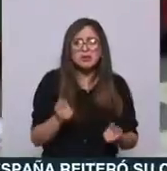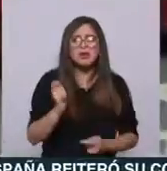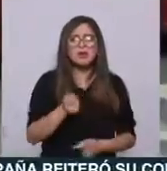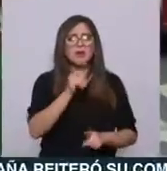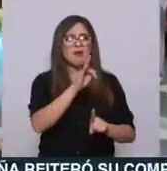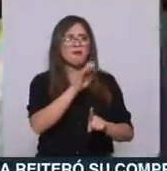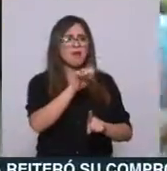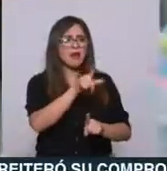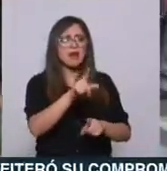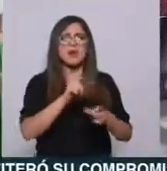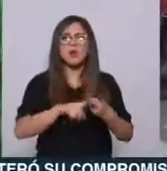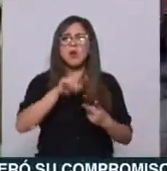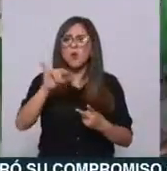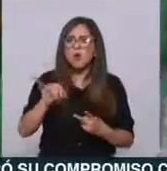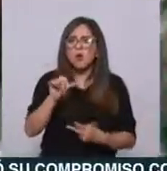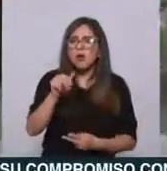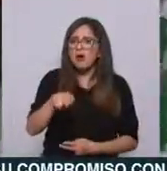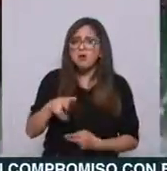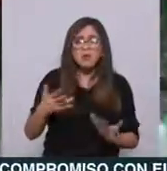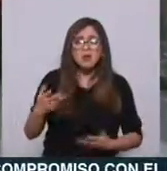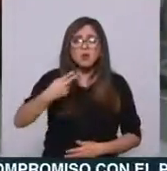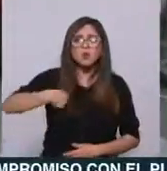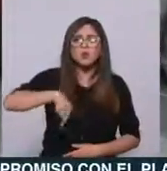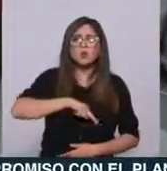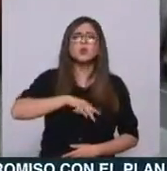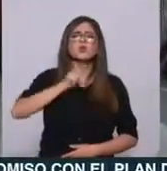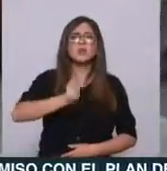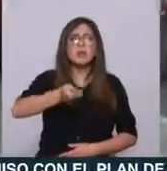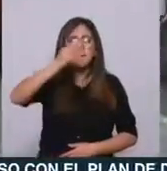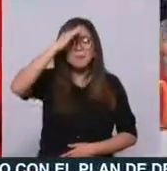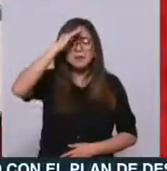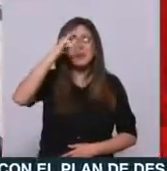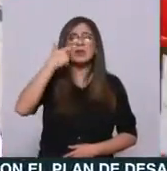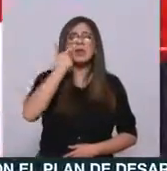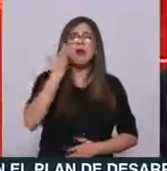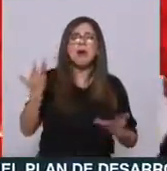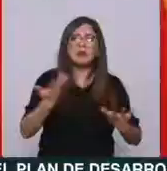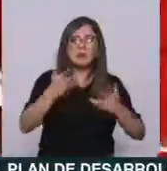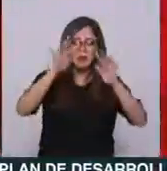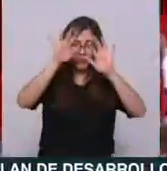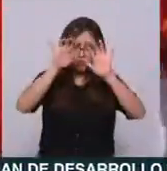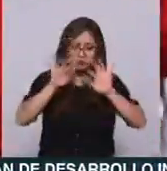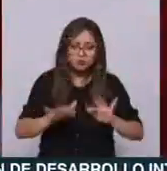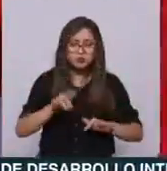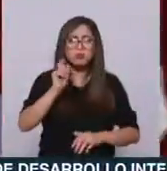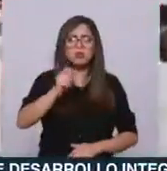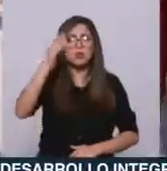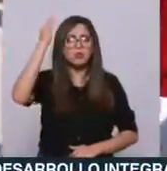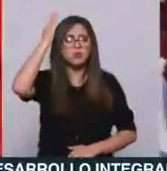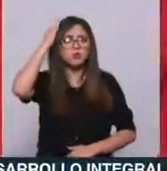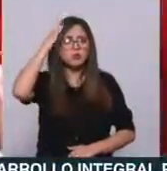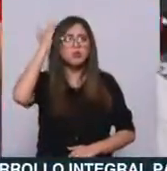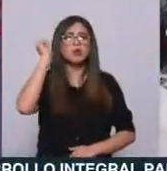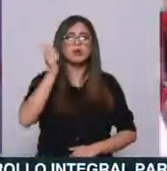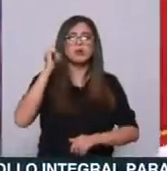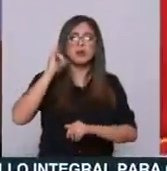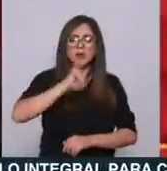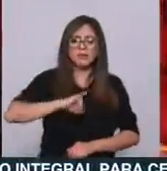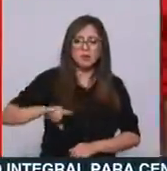Juan, amigo Radio Escuchas, lo que nosotros tenemos pensado es una carta dirigida a la titular de la Ciudad de México y al